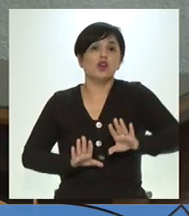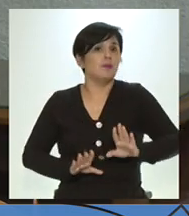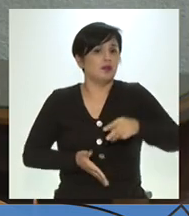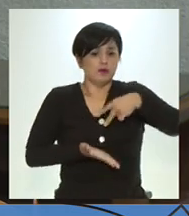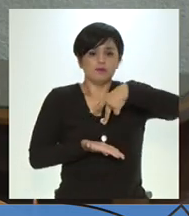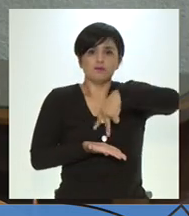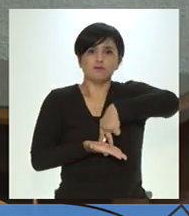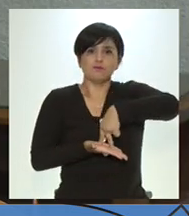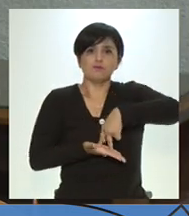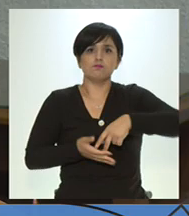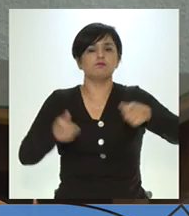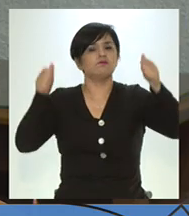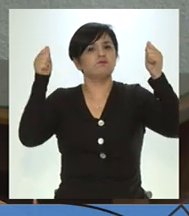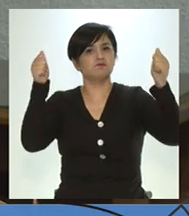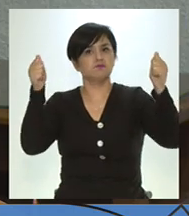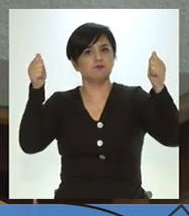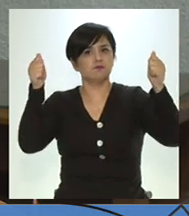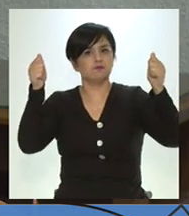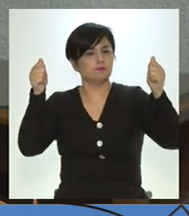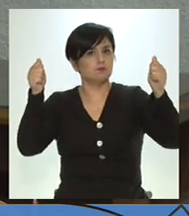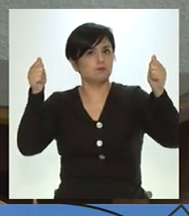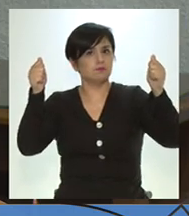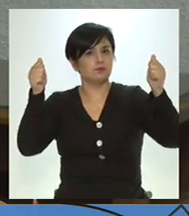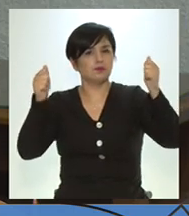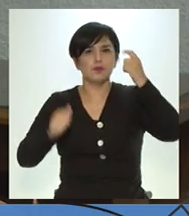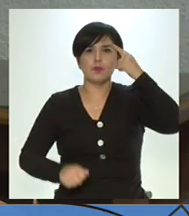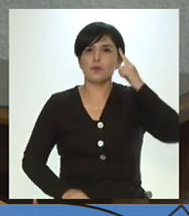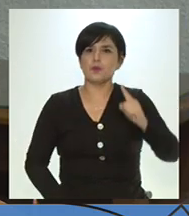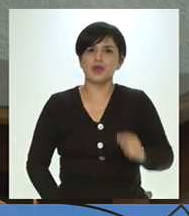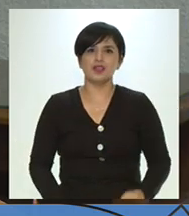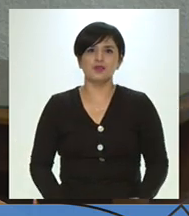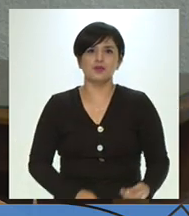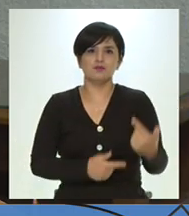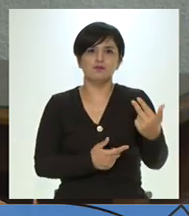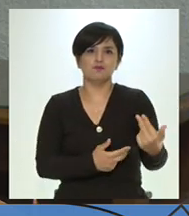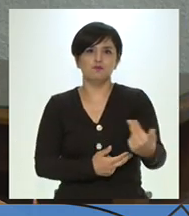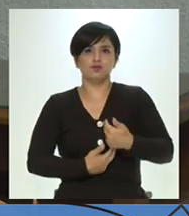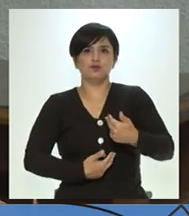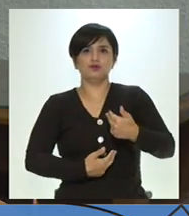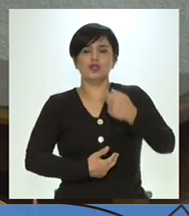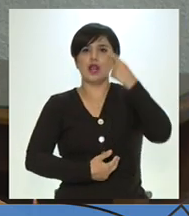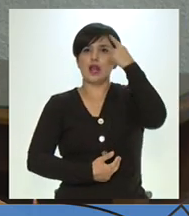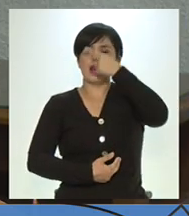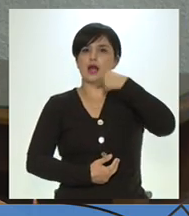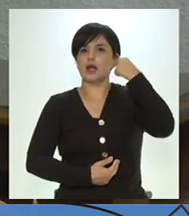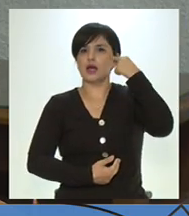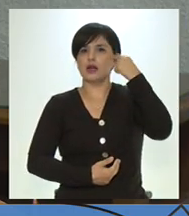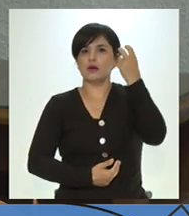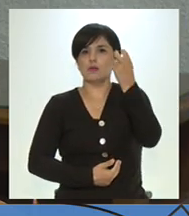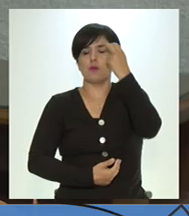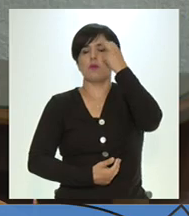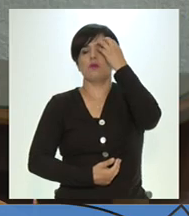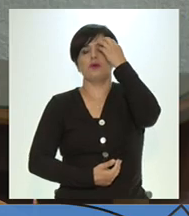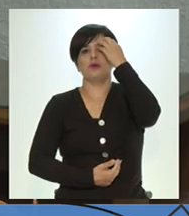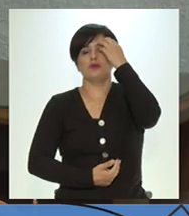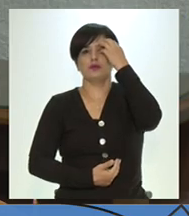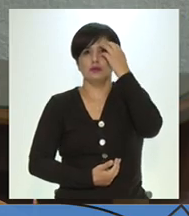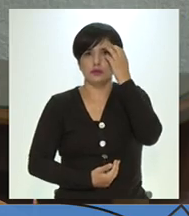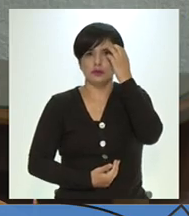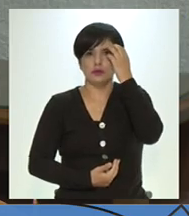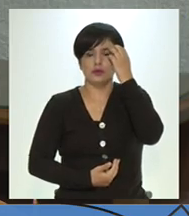ella y su cartel pero recibió un perdigón en su cara que la dejó con un trauma ocular